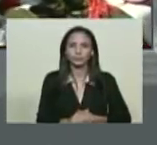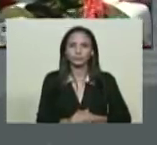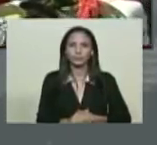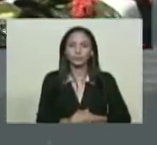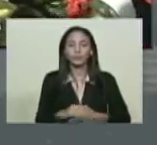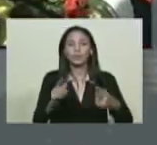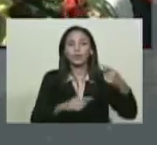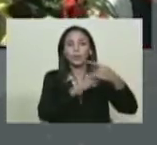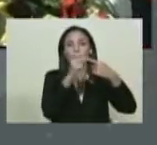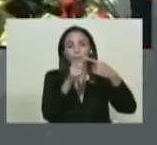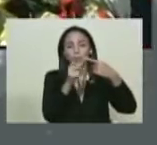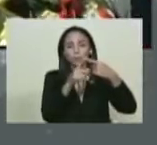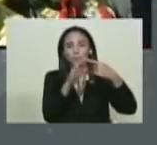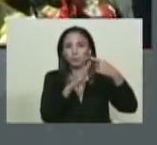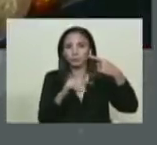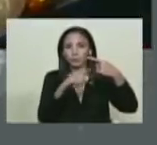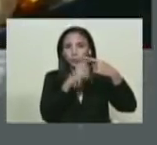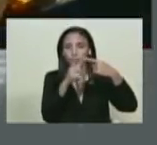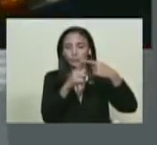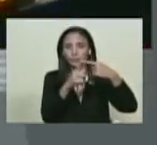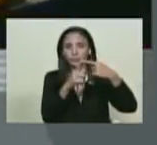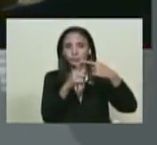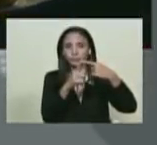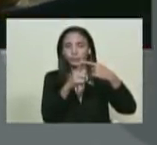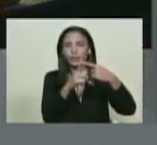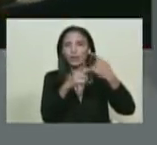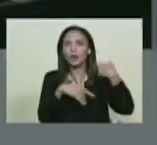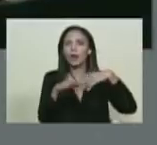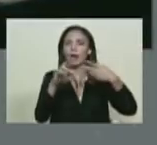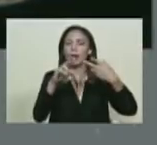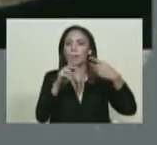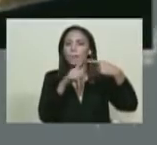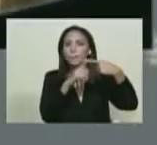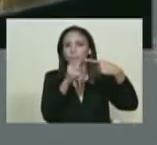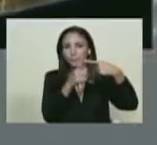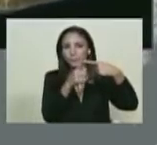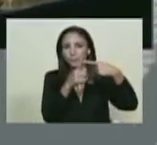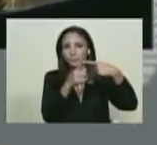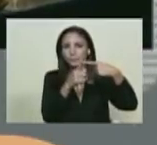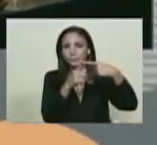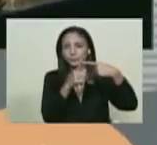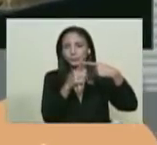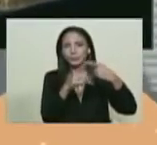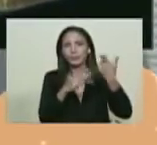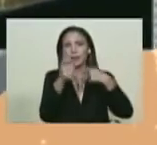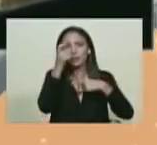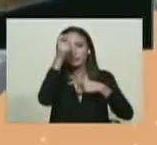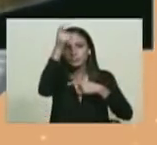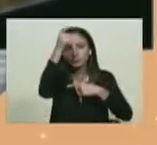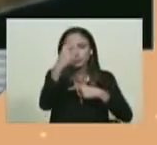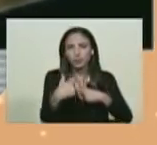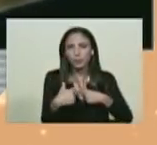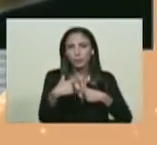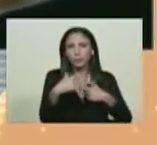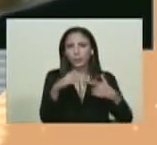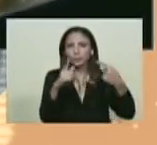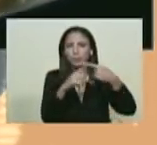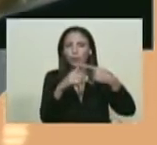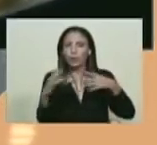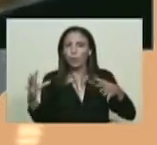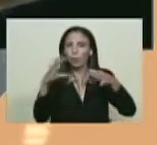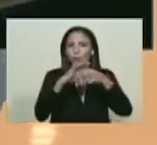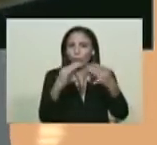La primera de todas, la armonía del ser humano con el ser